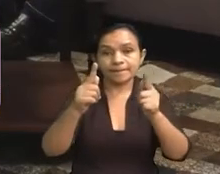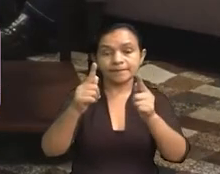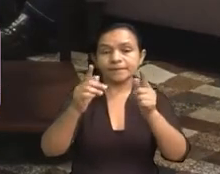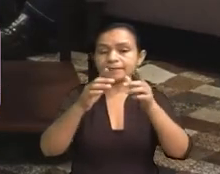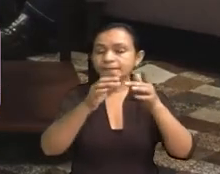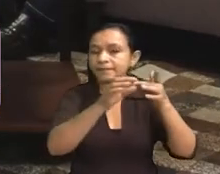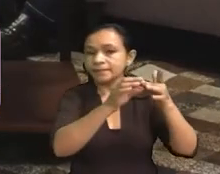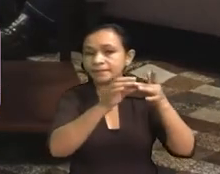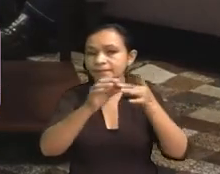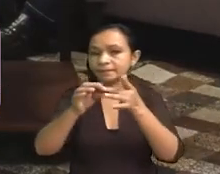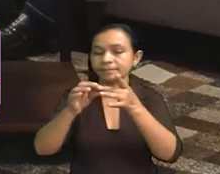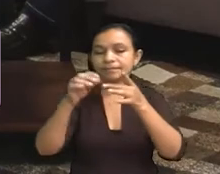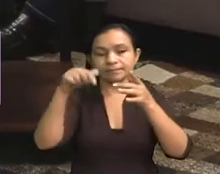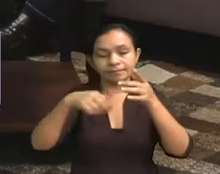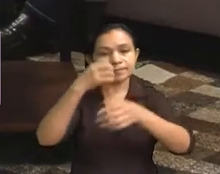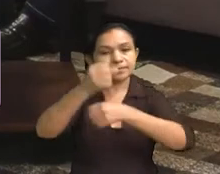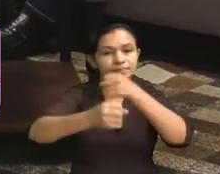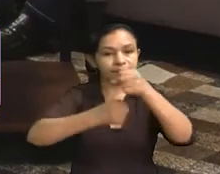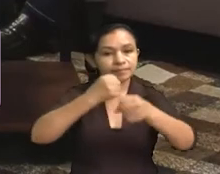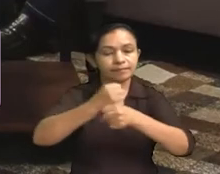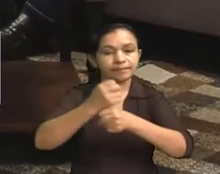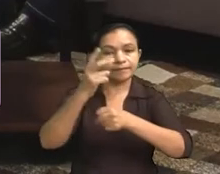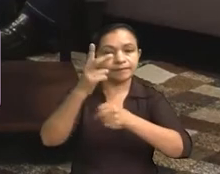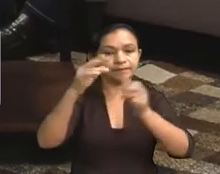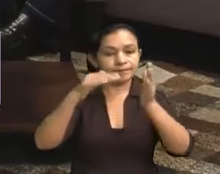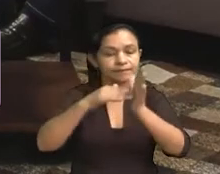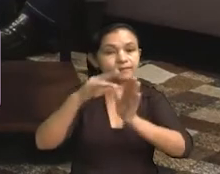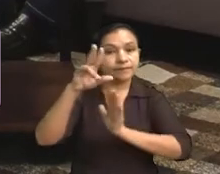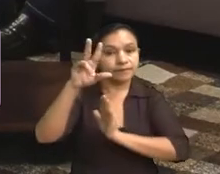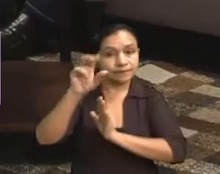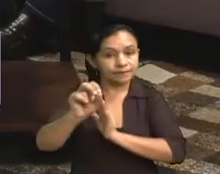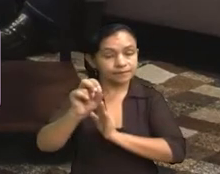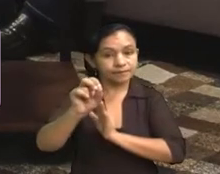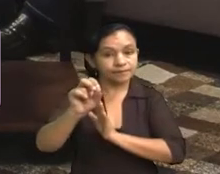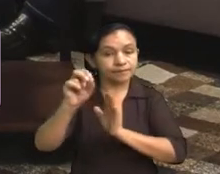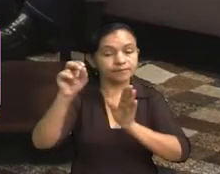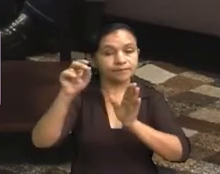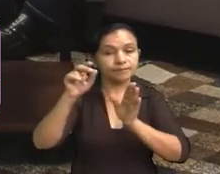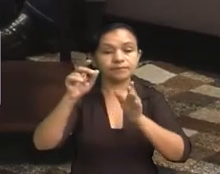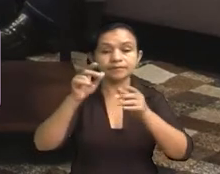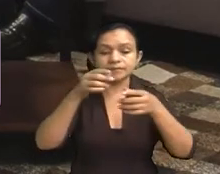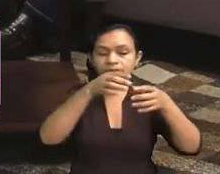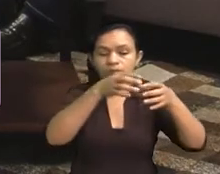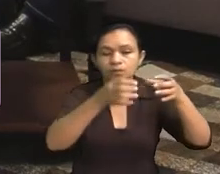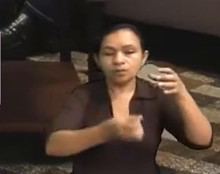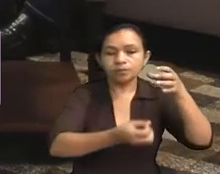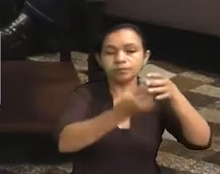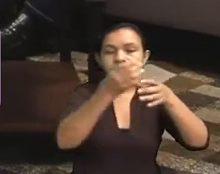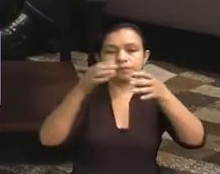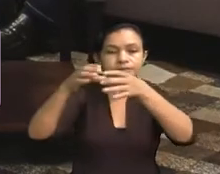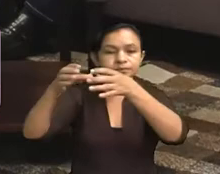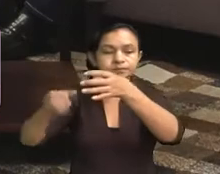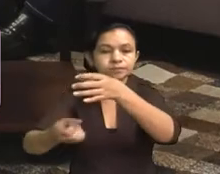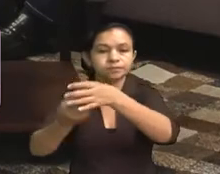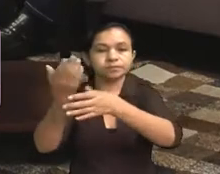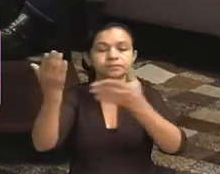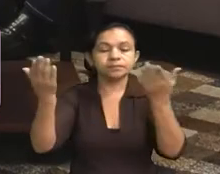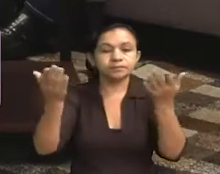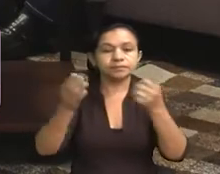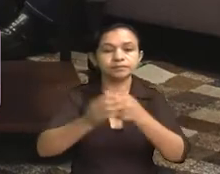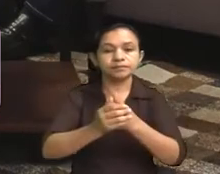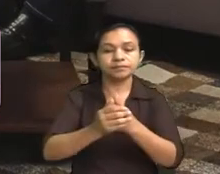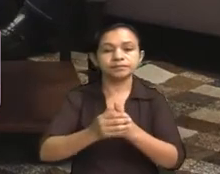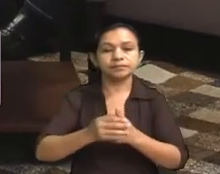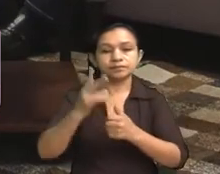grande que se va a hacer este año 2020 en el campo este volcánico del volcán Consiguina para